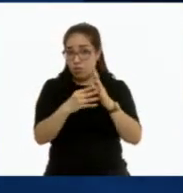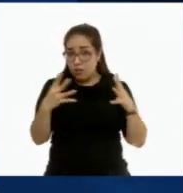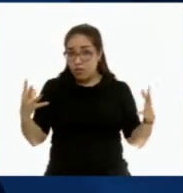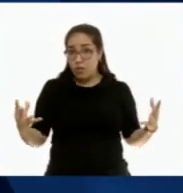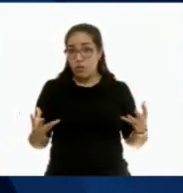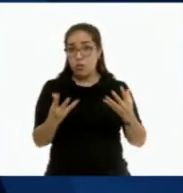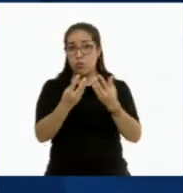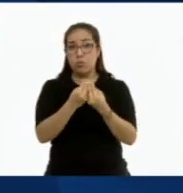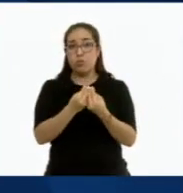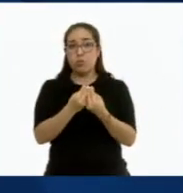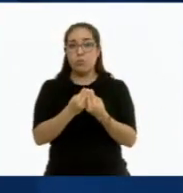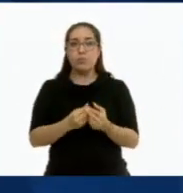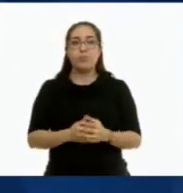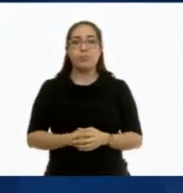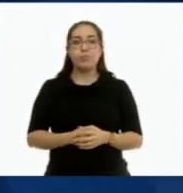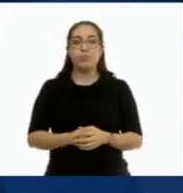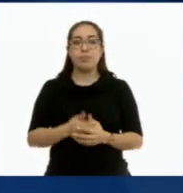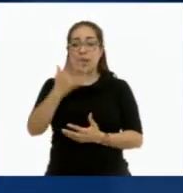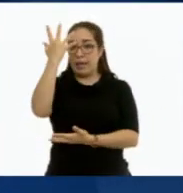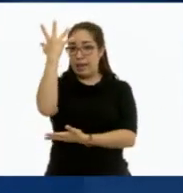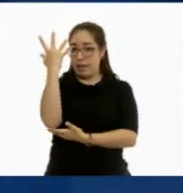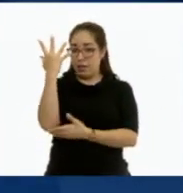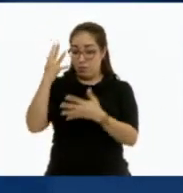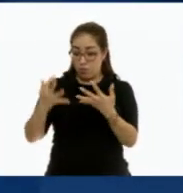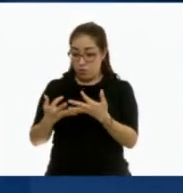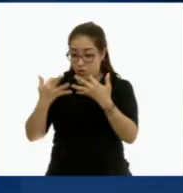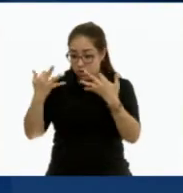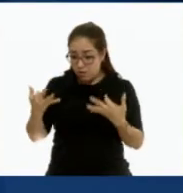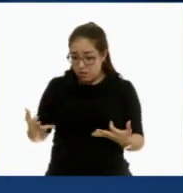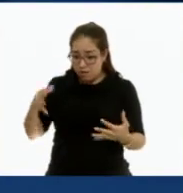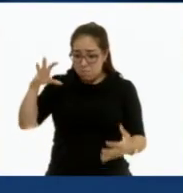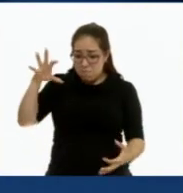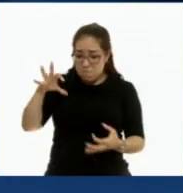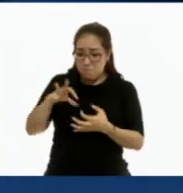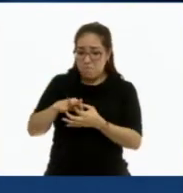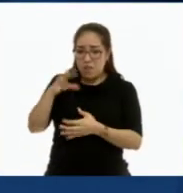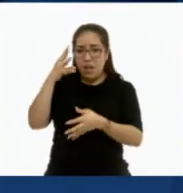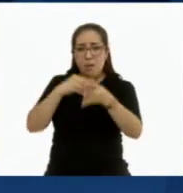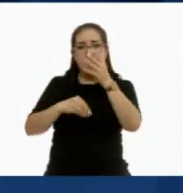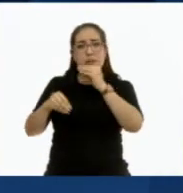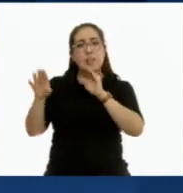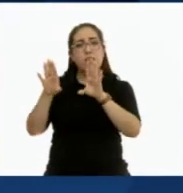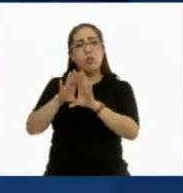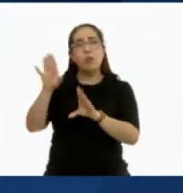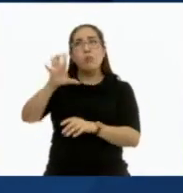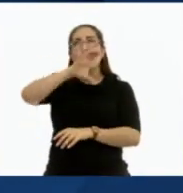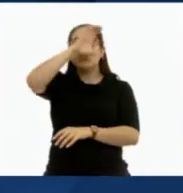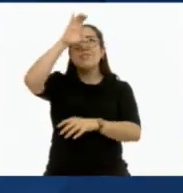¿Qué aprendió el árbol de la tierra para conversar con el cielo?